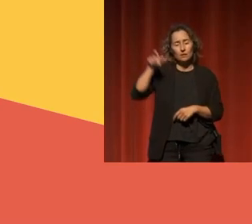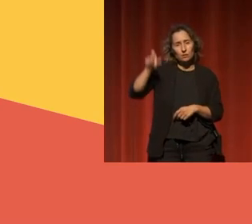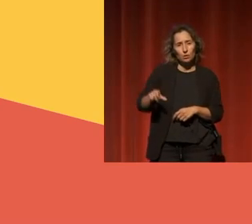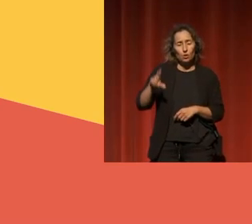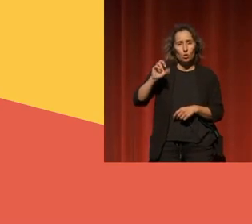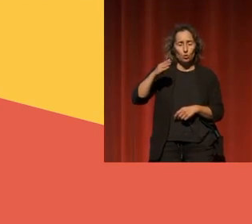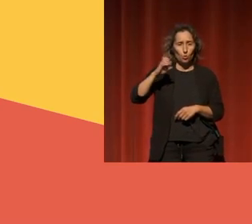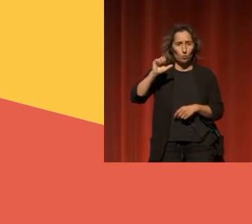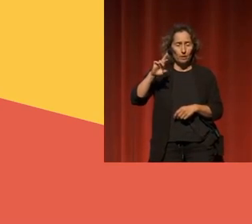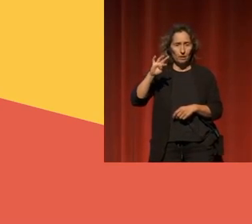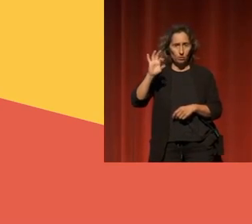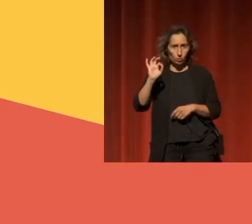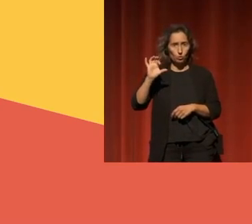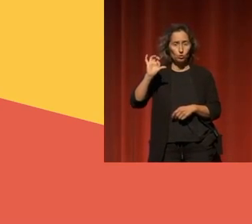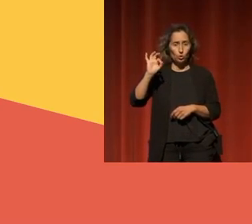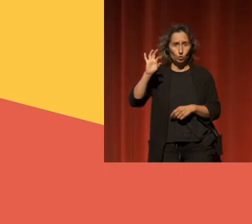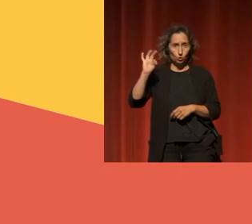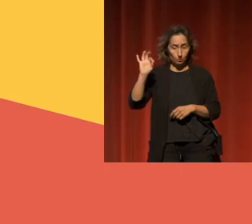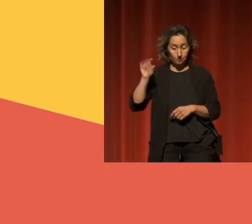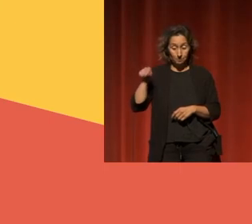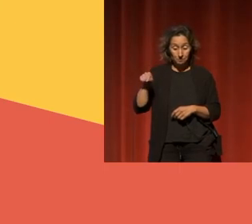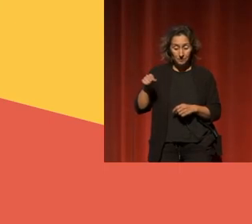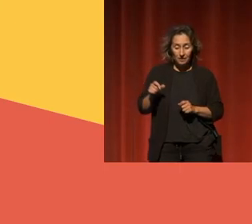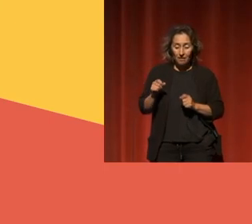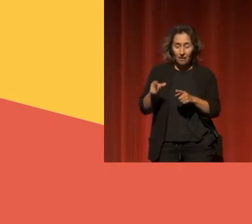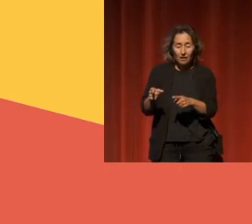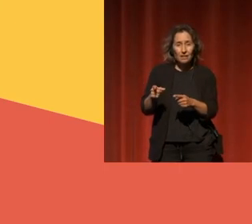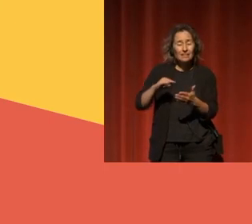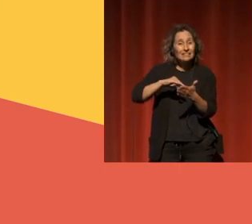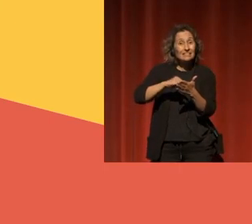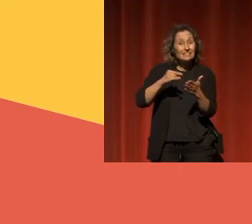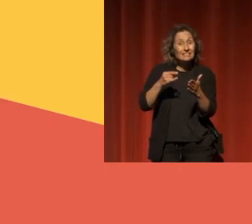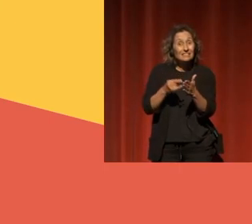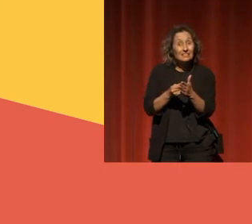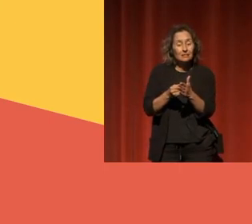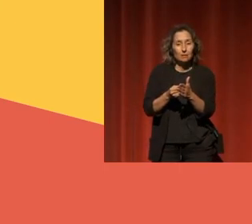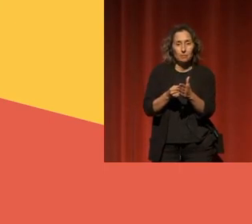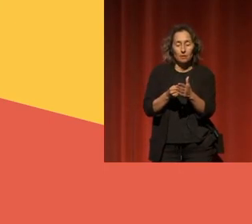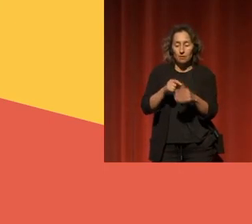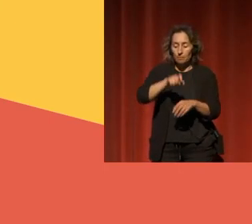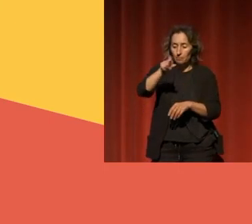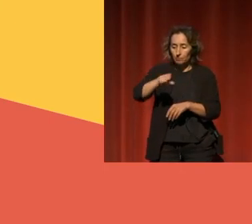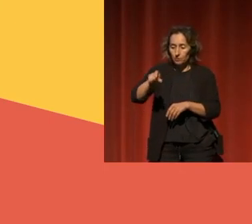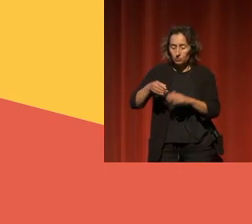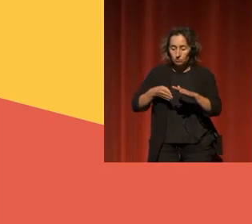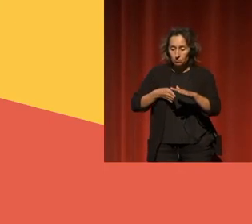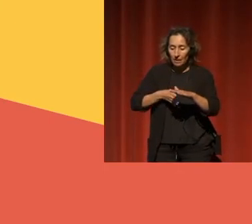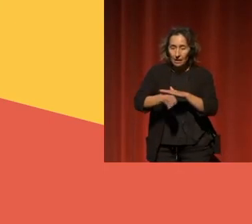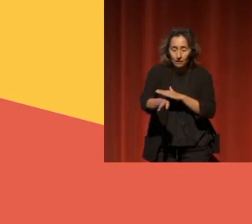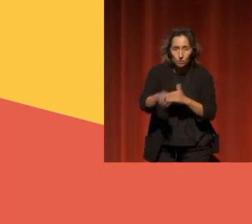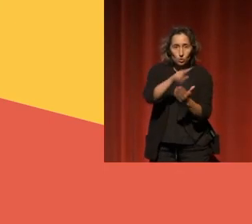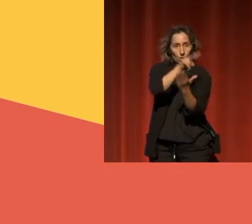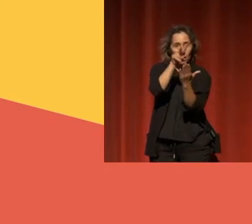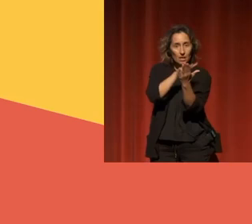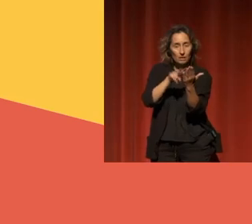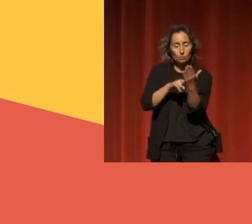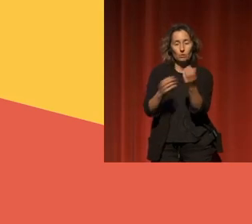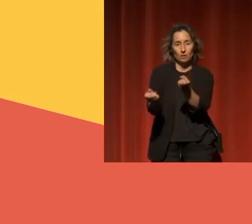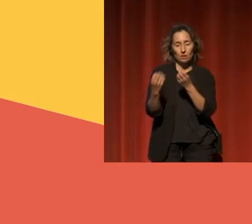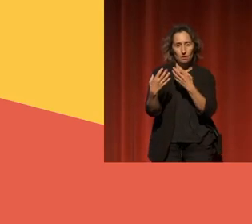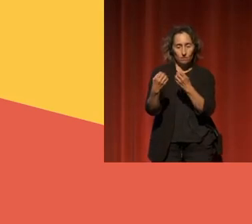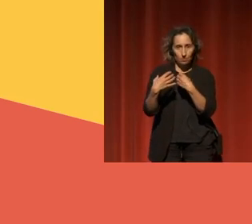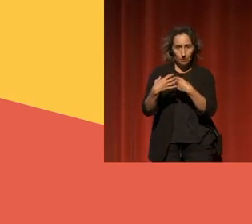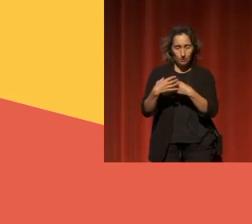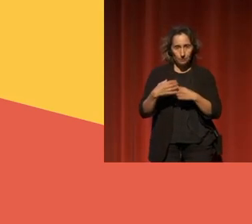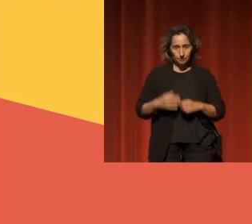objetivo de sentar una serie de bases de un sistema que pueda garantizar el acceso a la lectura y a la información en en las zonas